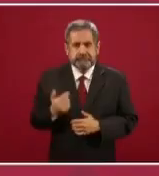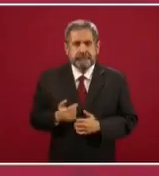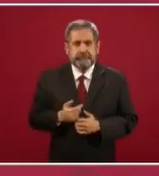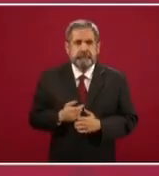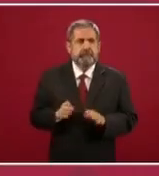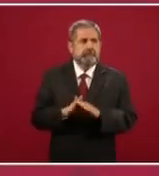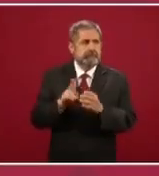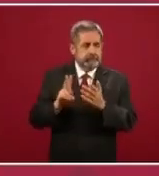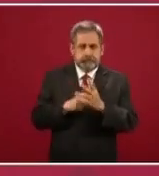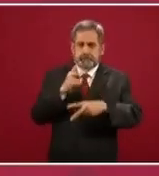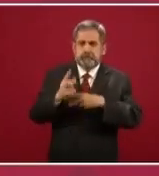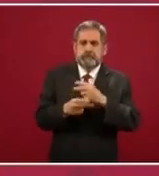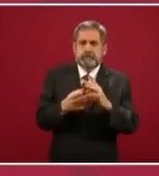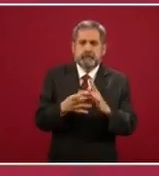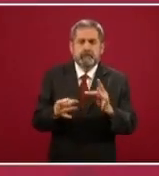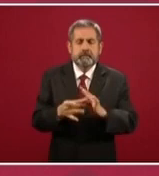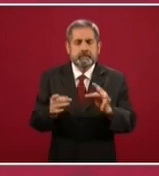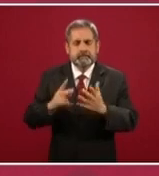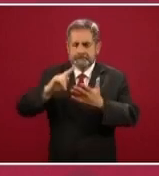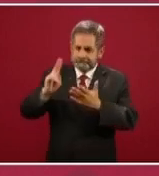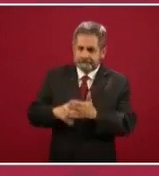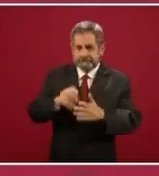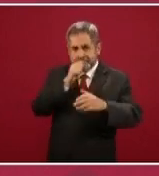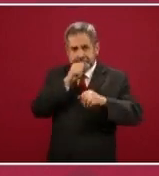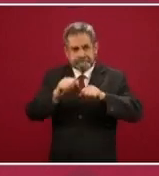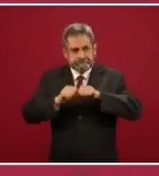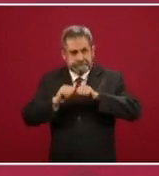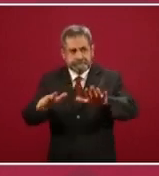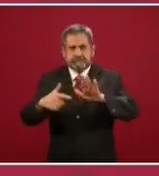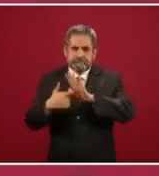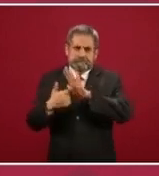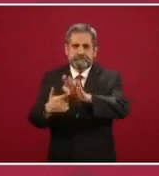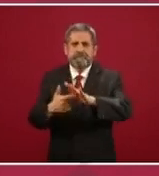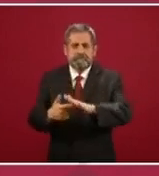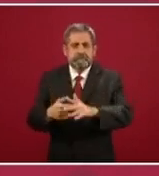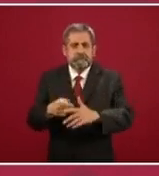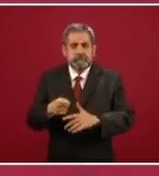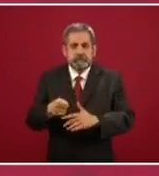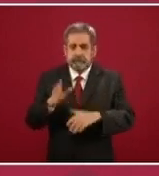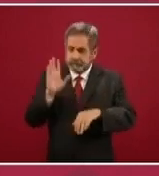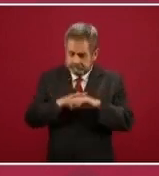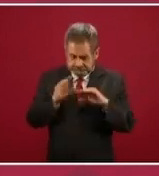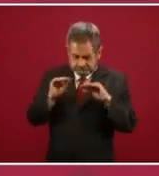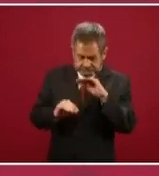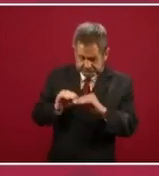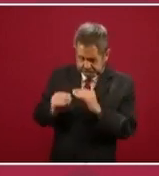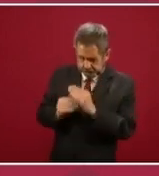que de nuevo se presente y se actualice,